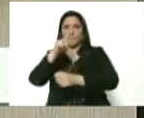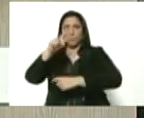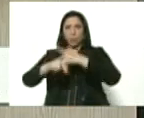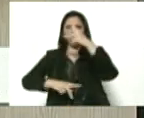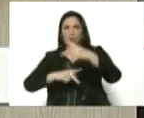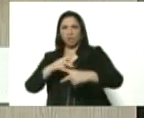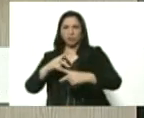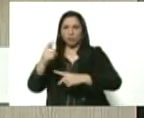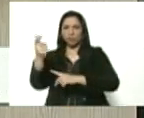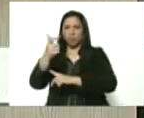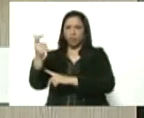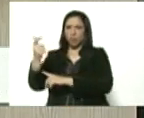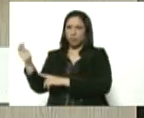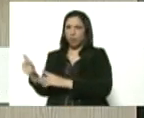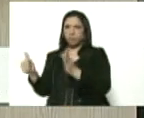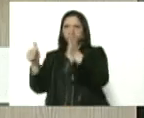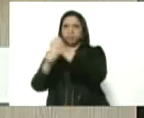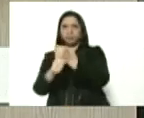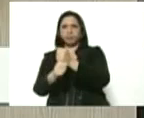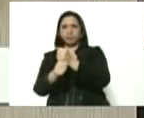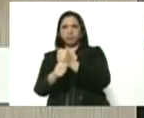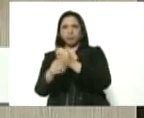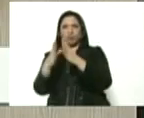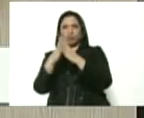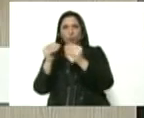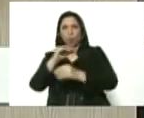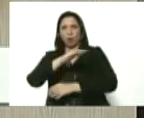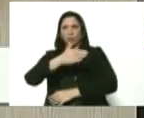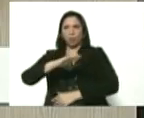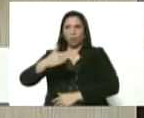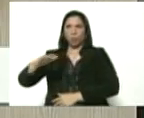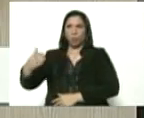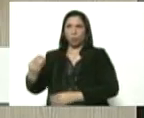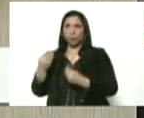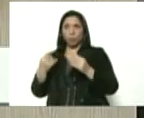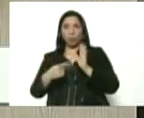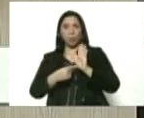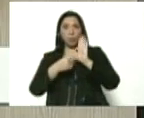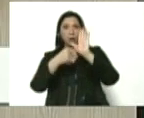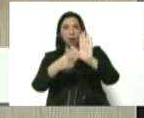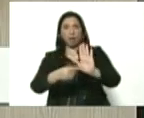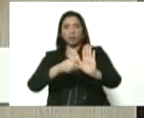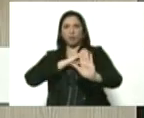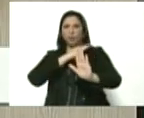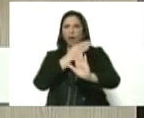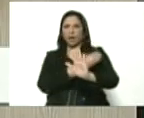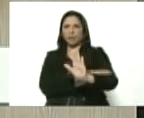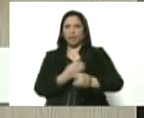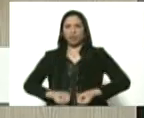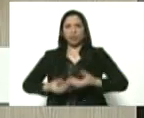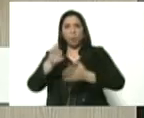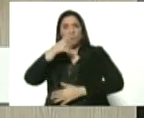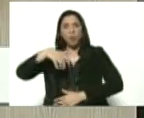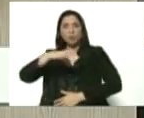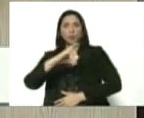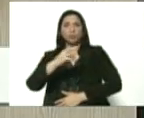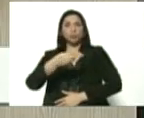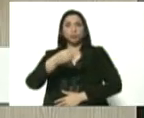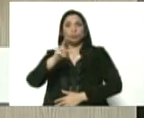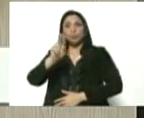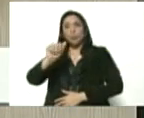irlos buscando en toda la costa, como el ejemplo heroico que dio el pueblo de Chuao el día de